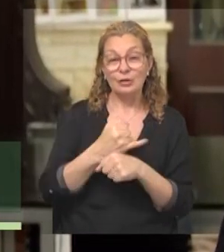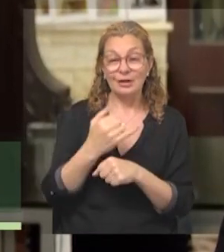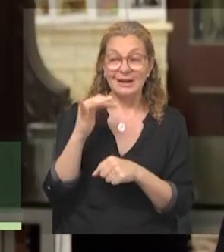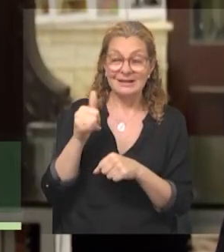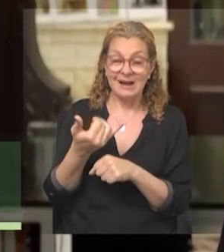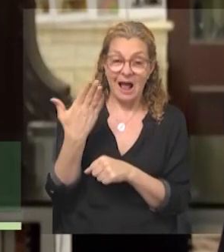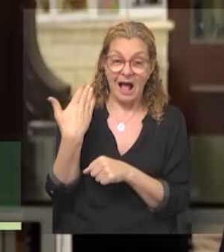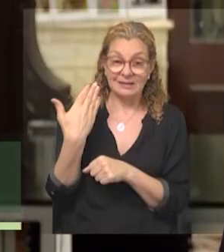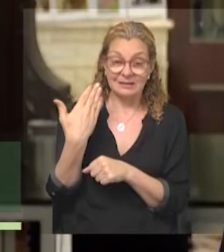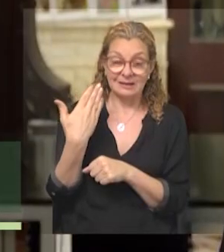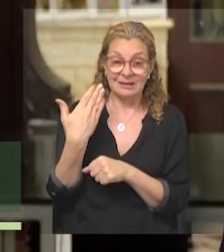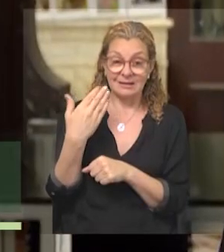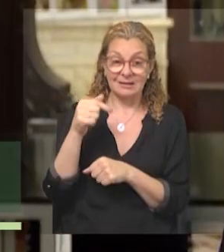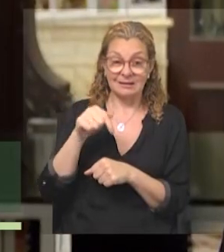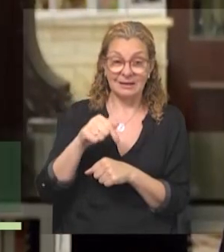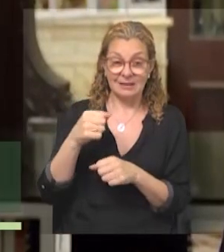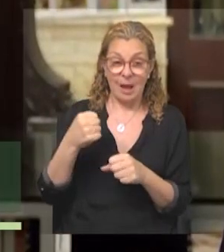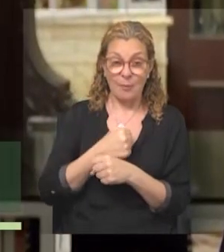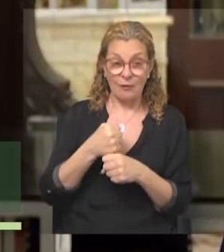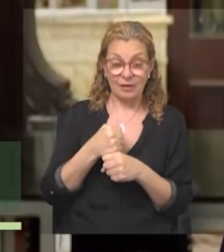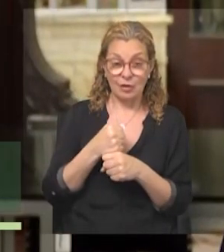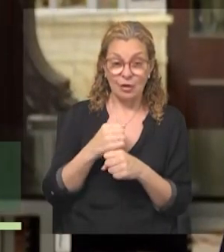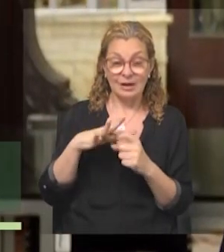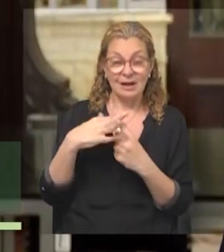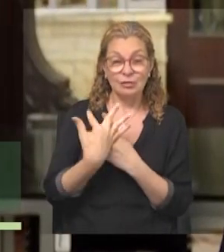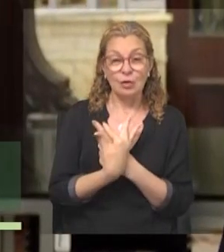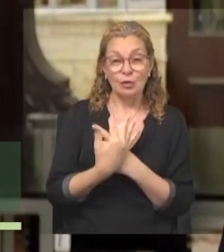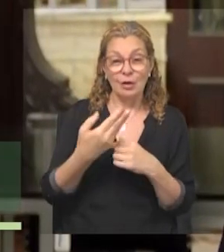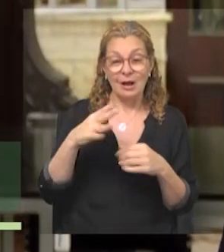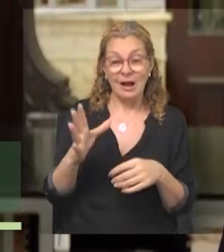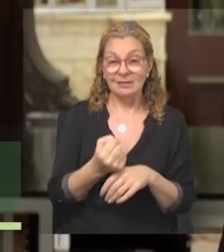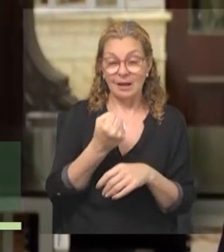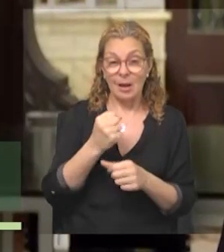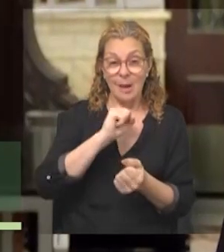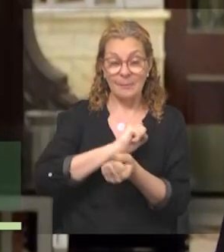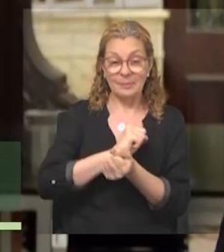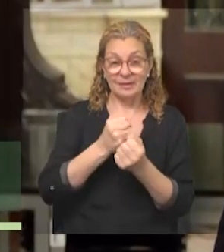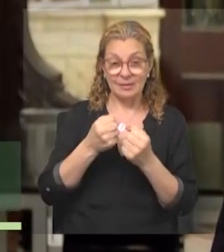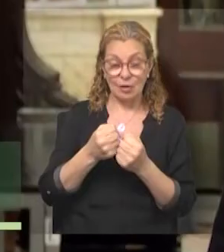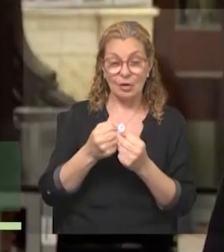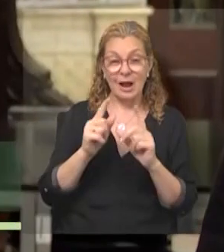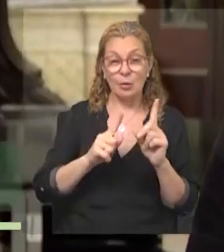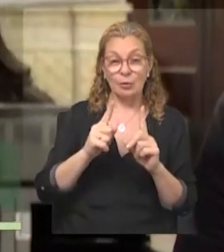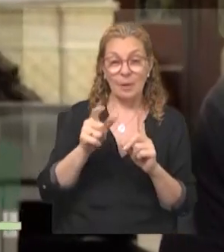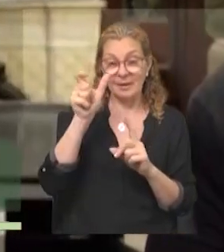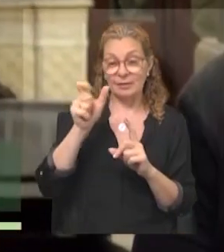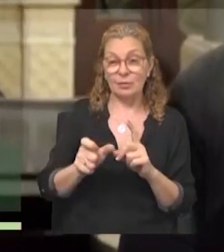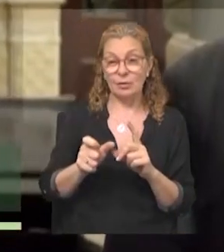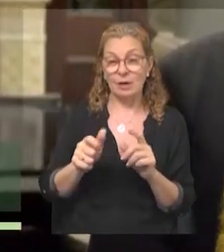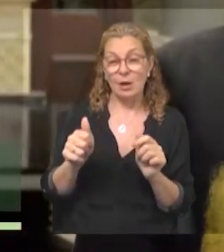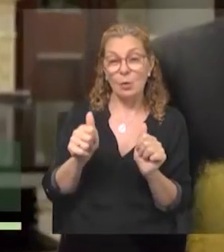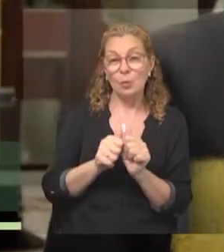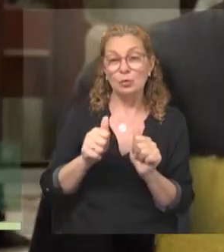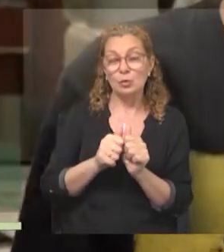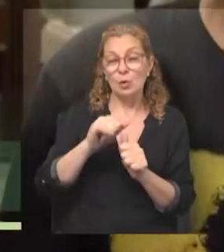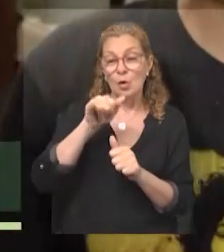eh previo a esta aprobación en torno a incautación incluso a prisión eh de cultivadores estamos con Julio rey que es